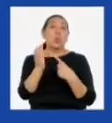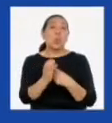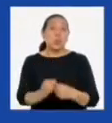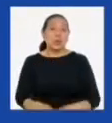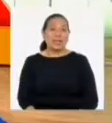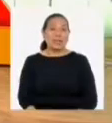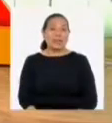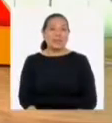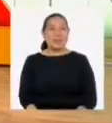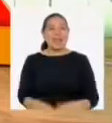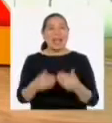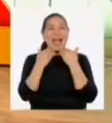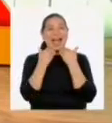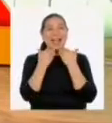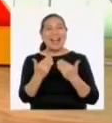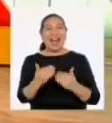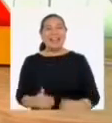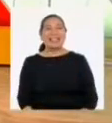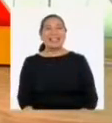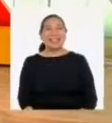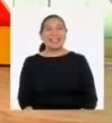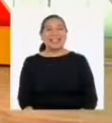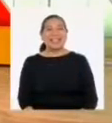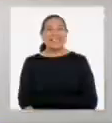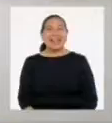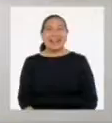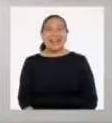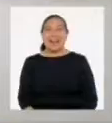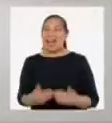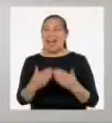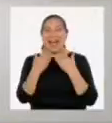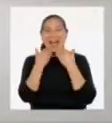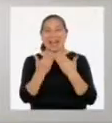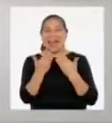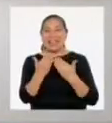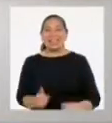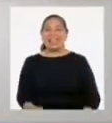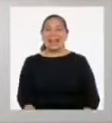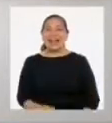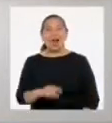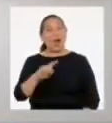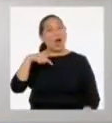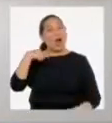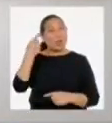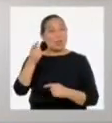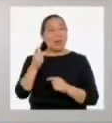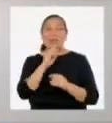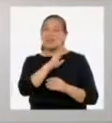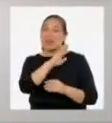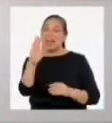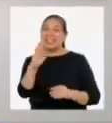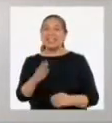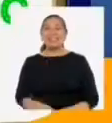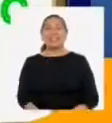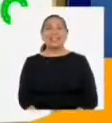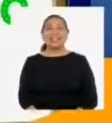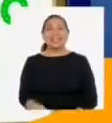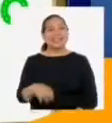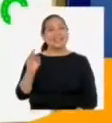culturas? Gracias, profesora Jessica Arámbulo. Muchas gracias. Ya nos vemos, chicas y